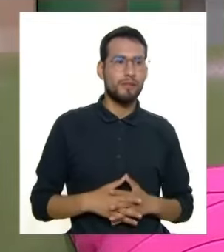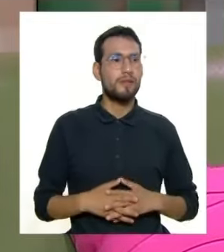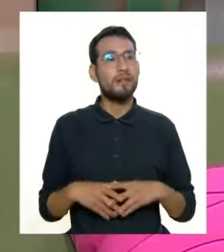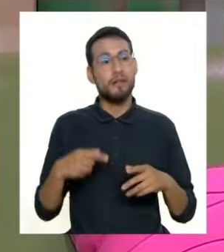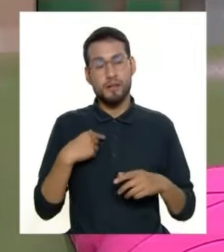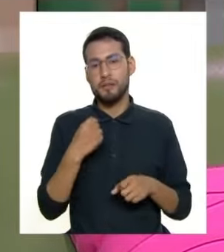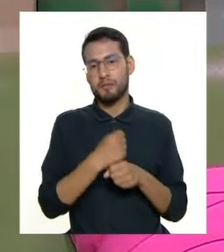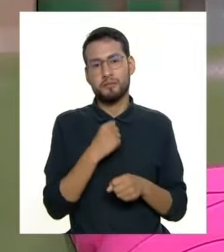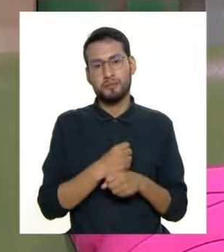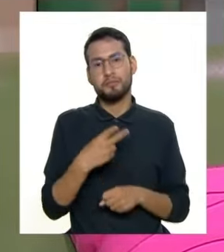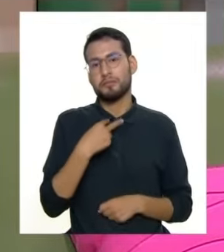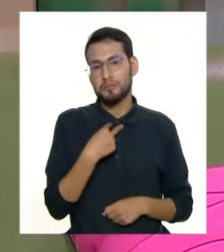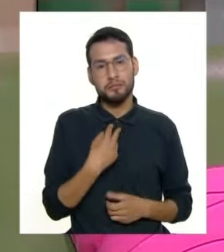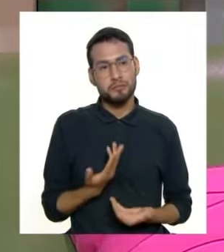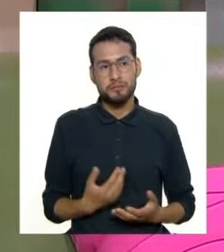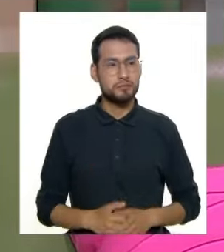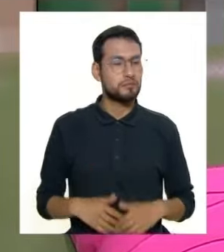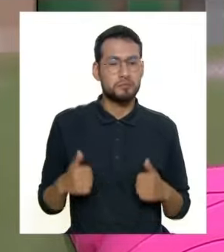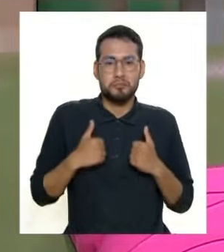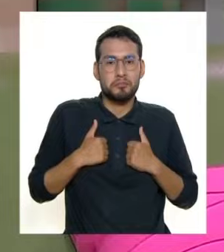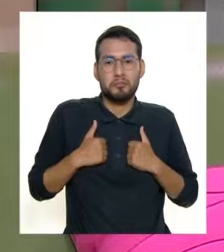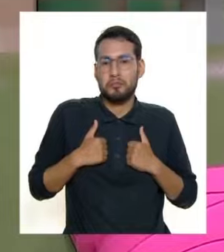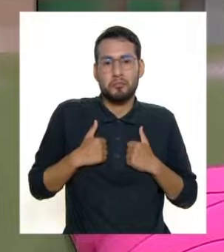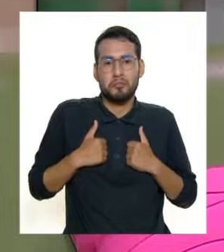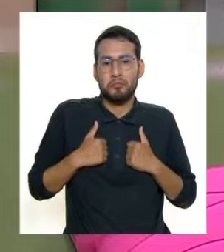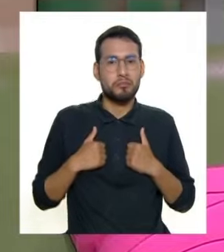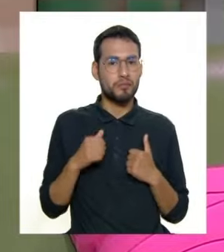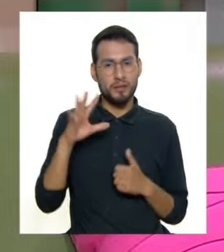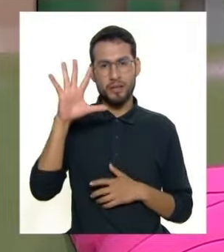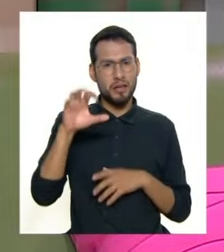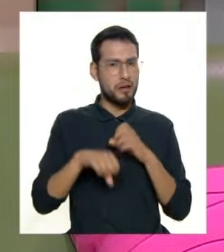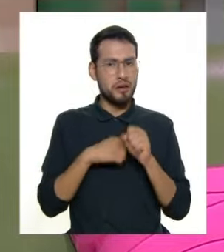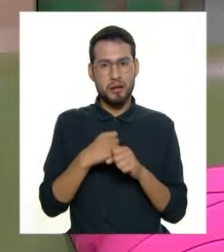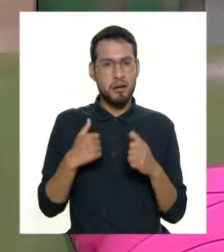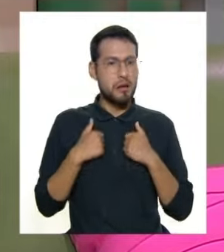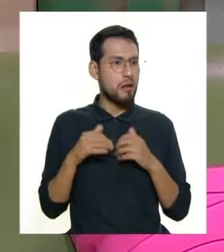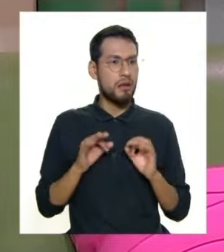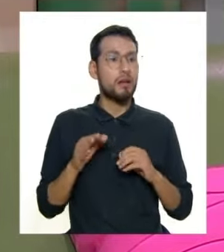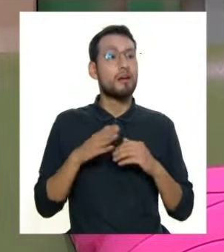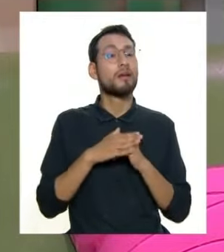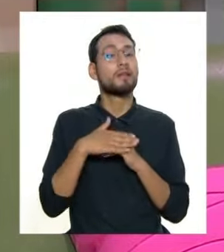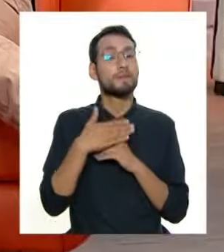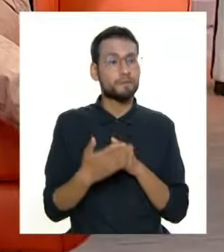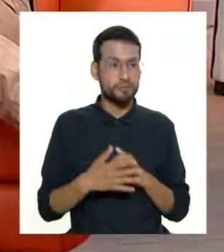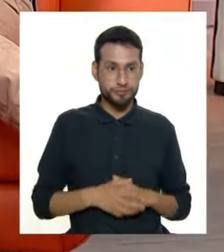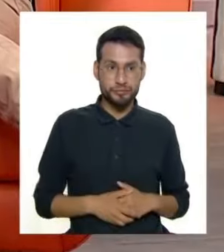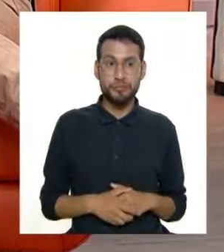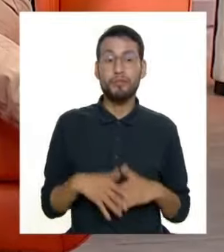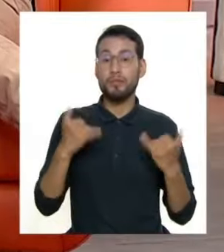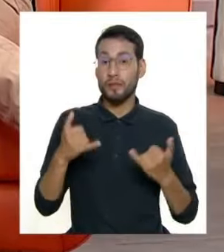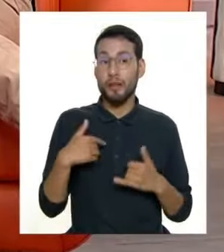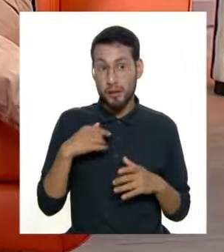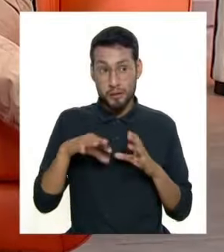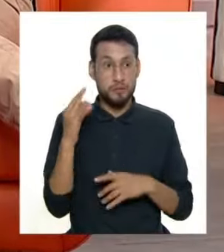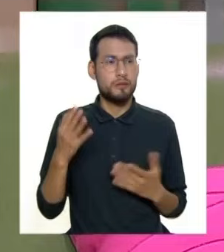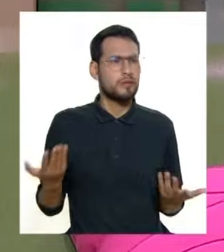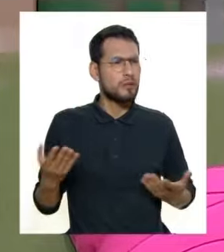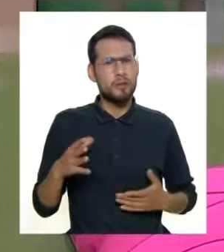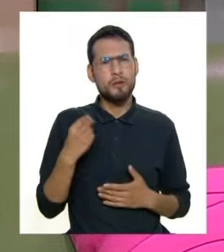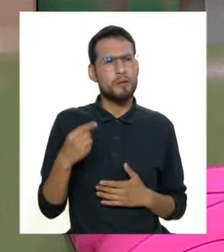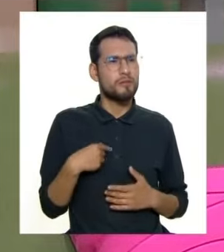me quedé sin trabajo, pues. Ya. Ah, qué bacán. No tenía trabajo. Ya. Creo que 5 años sin trabajo. Hasta que dije, quiero ser villano. No, y ahí descubrí, dije, ¿por qué